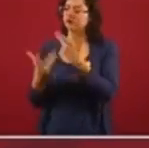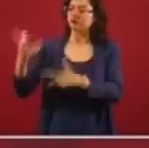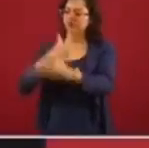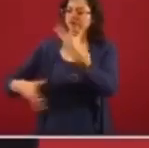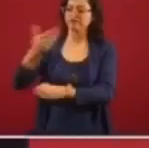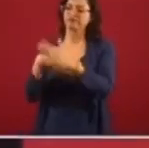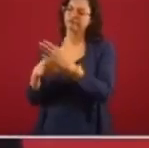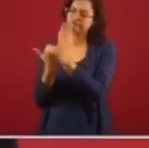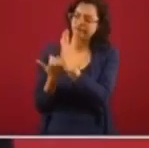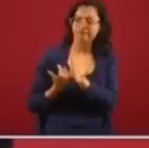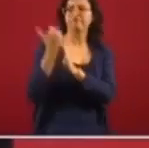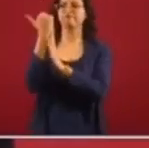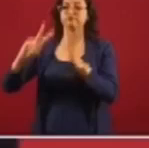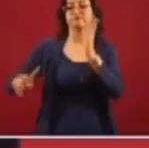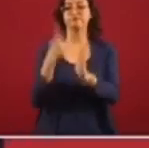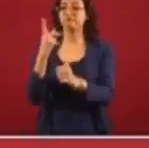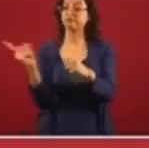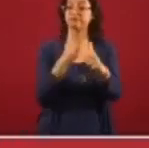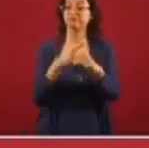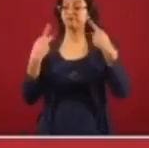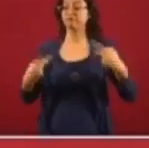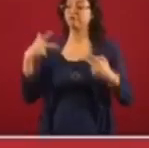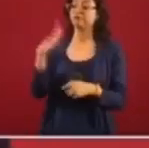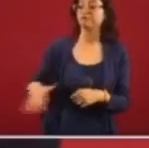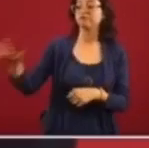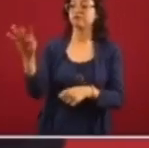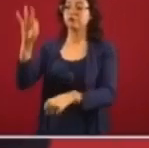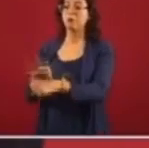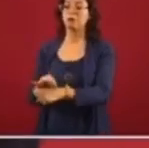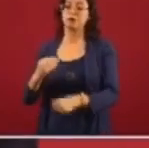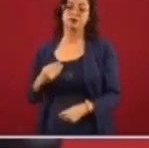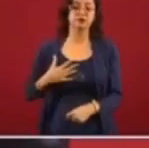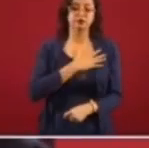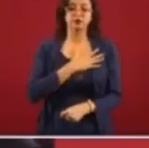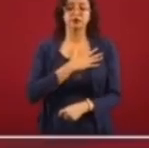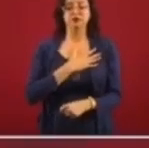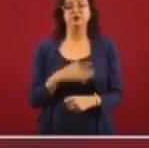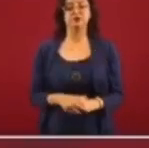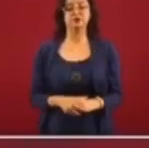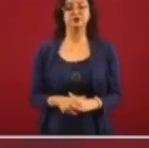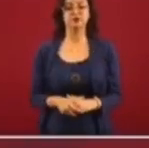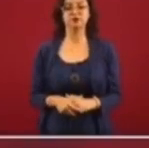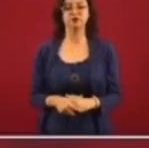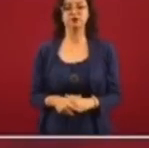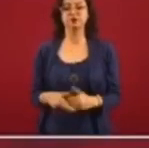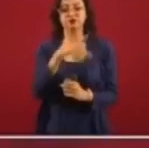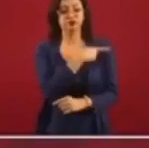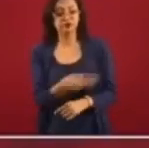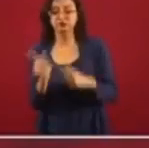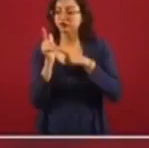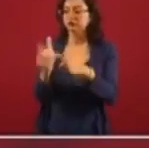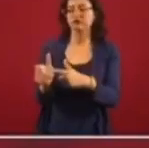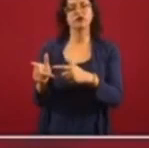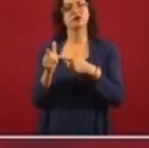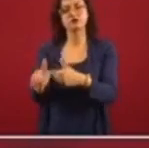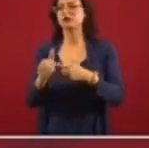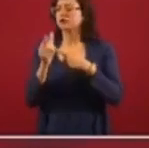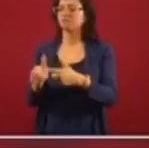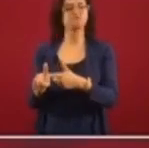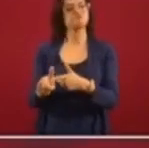y sobre todo a proteger a la gente, garantizar el bienestar de nuestro pueblo, que no haya pobreza, que